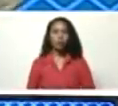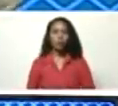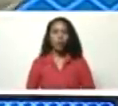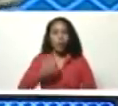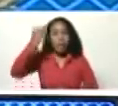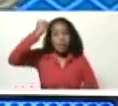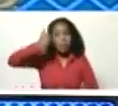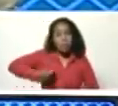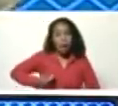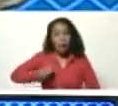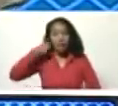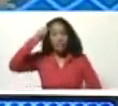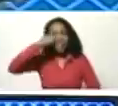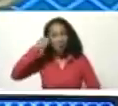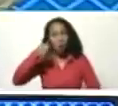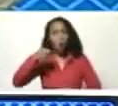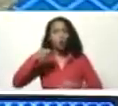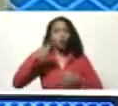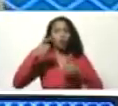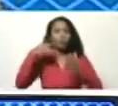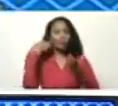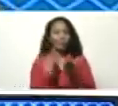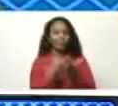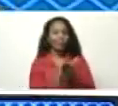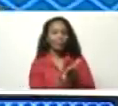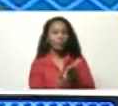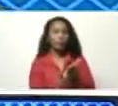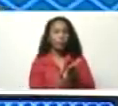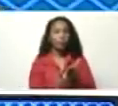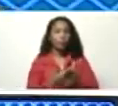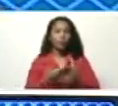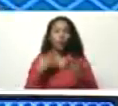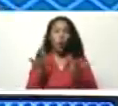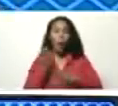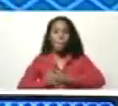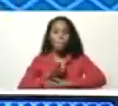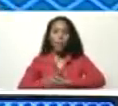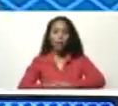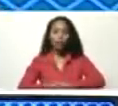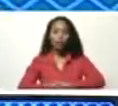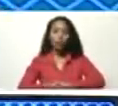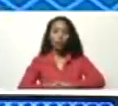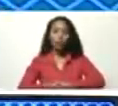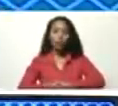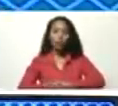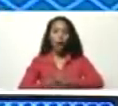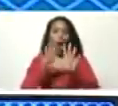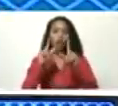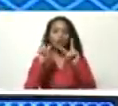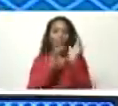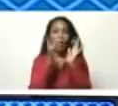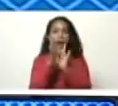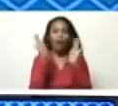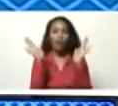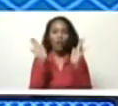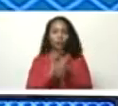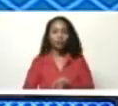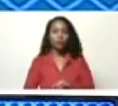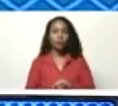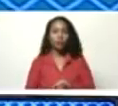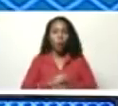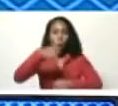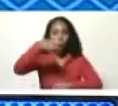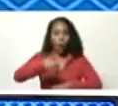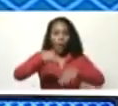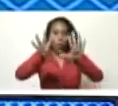imágenes, sucesos, testimonio de lo que fue el 11 de abril. Hoy